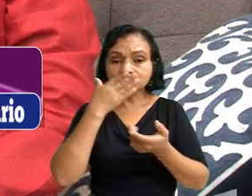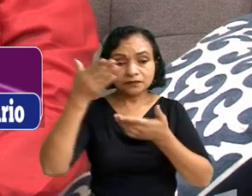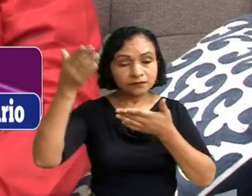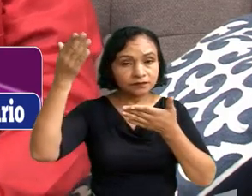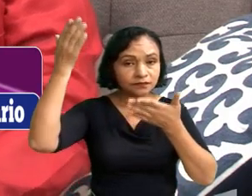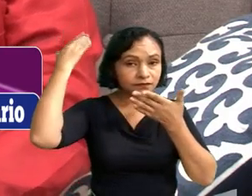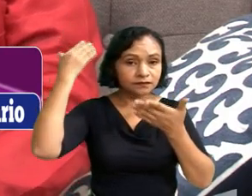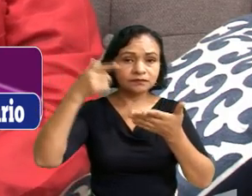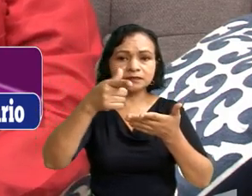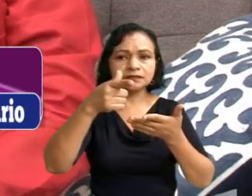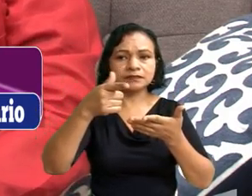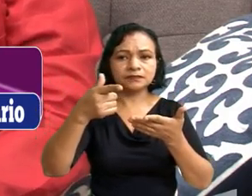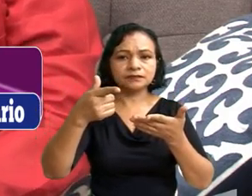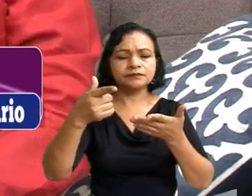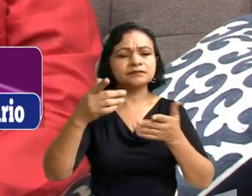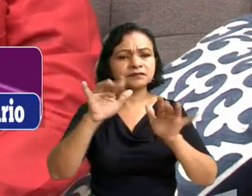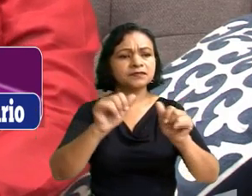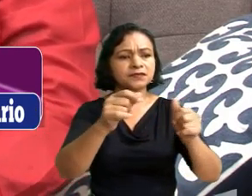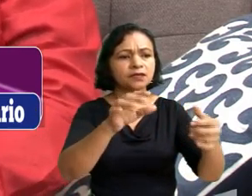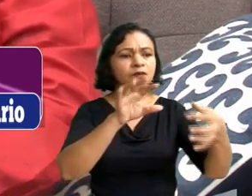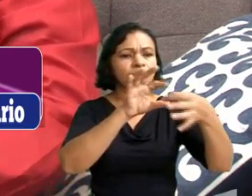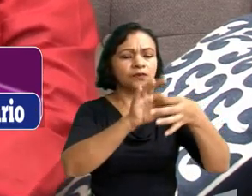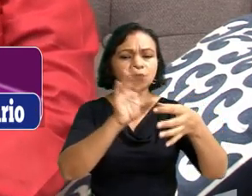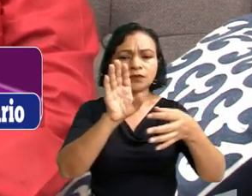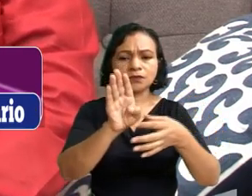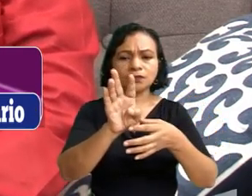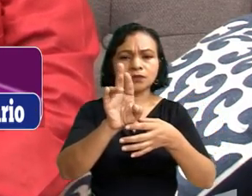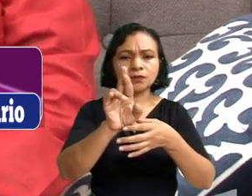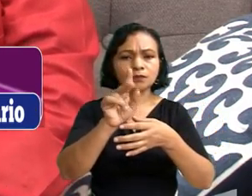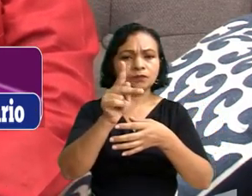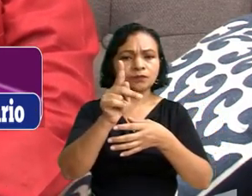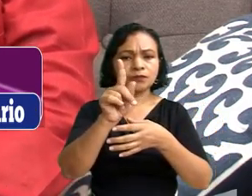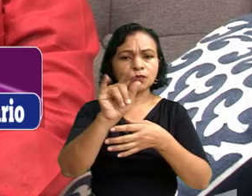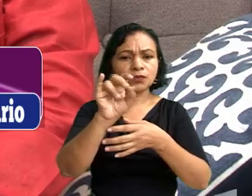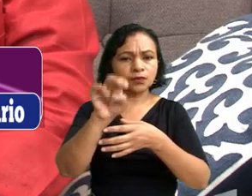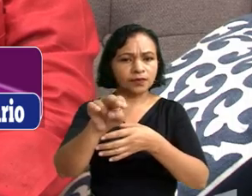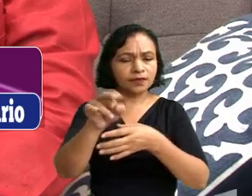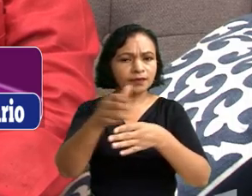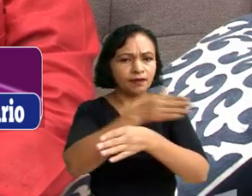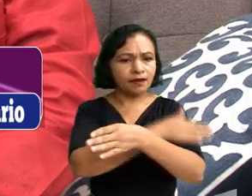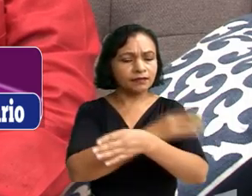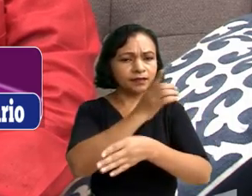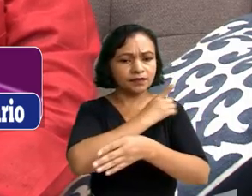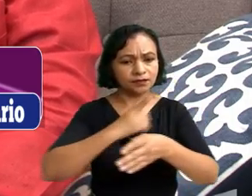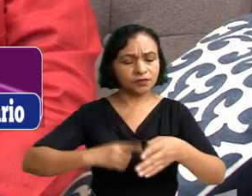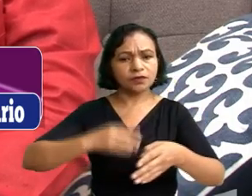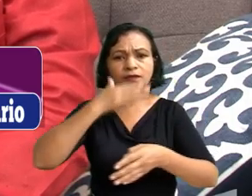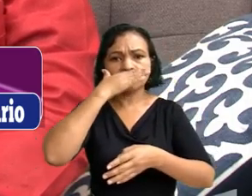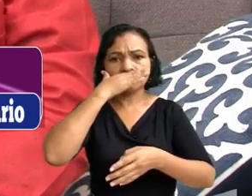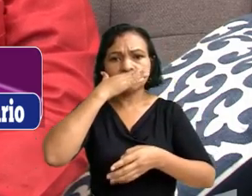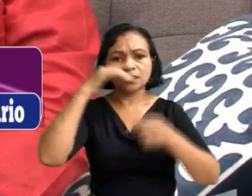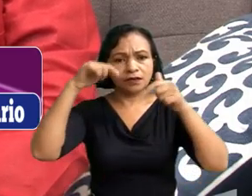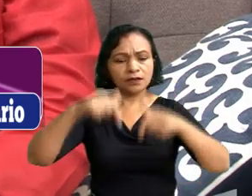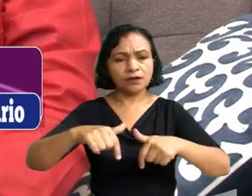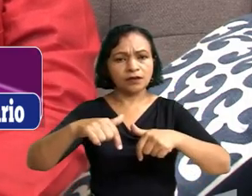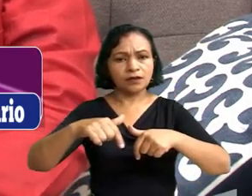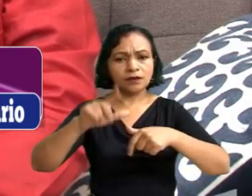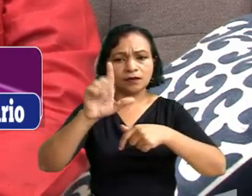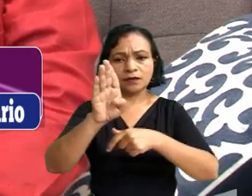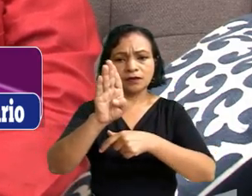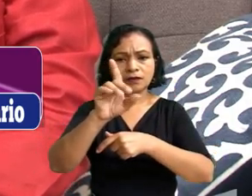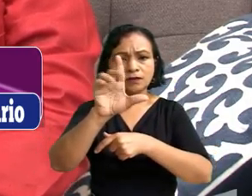ya está más fue aliado nuestro aunque un triunfo del diputado no esto hoy el comandante blas